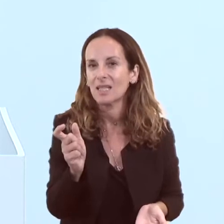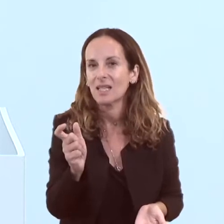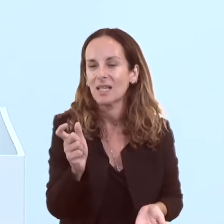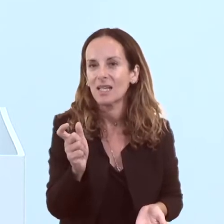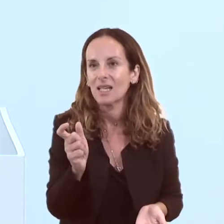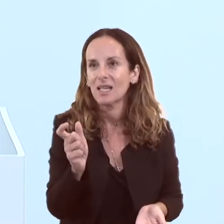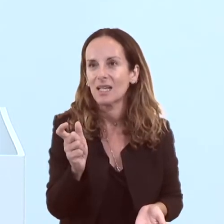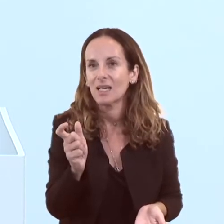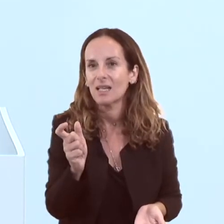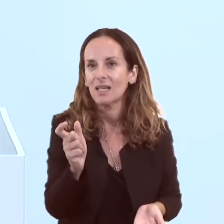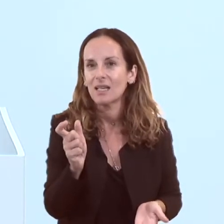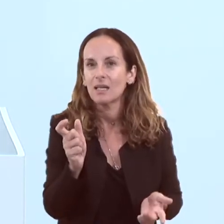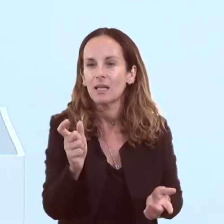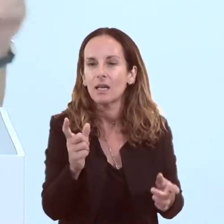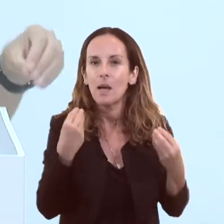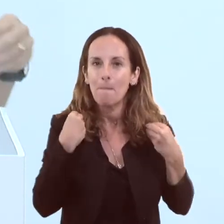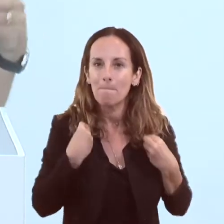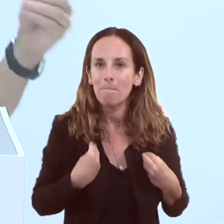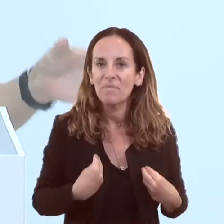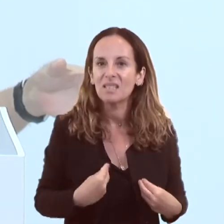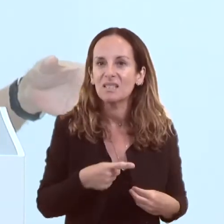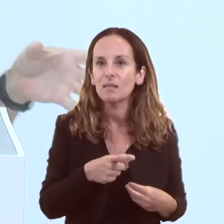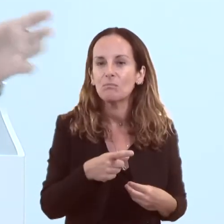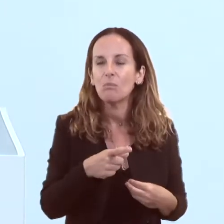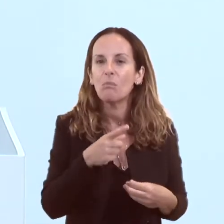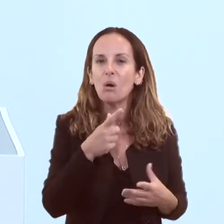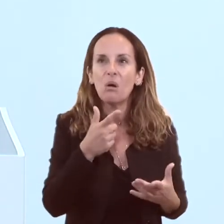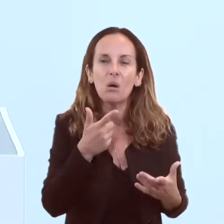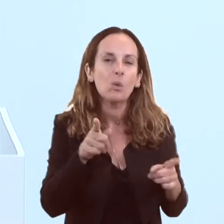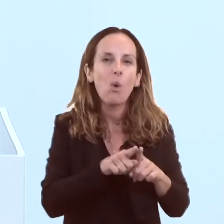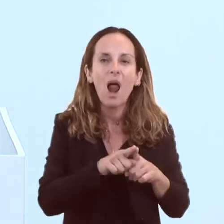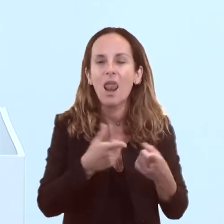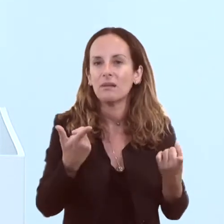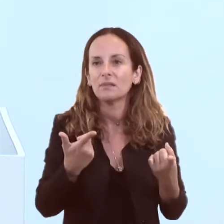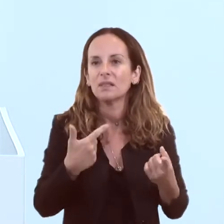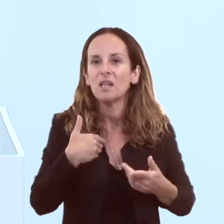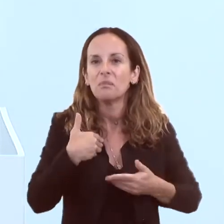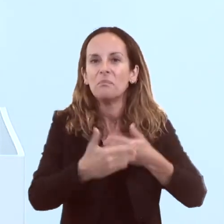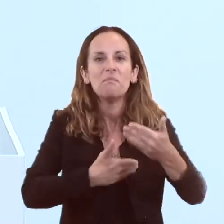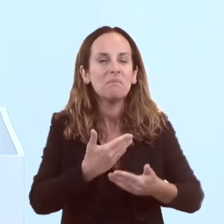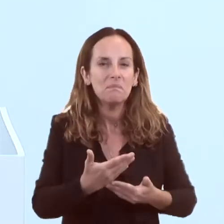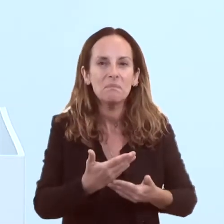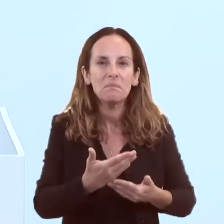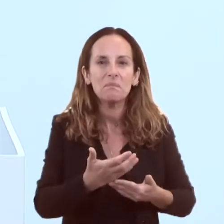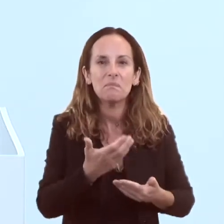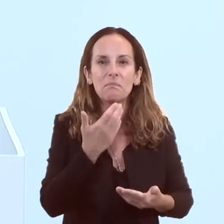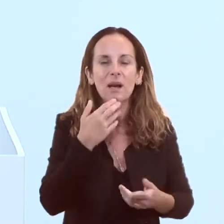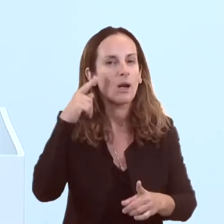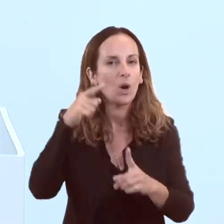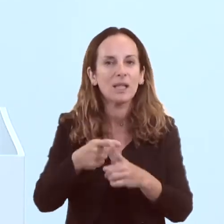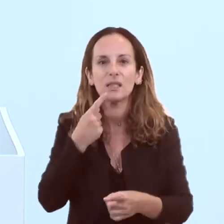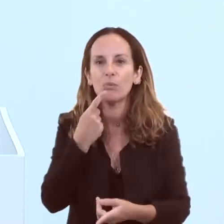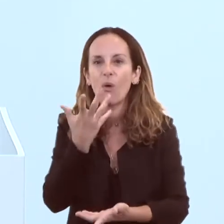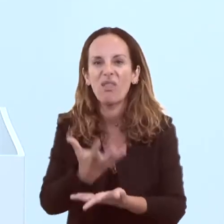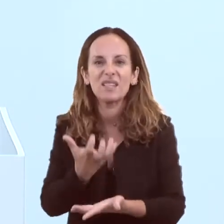de los sonidos convirtiéndolo todo en sonido de última hora para facilitar las descargas digitales masivas